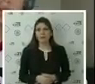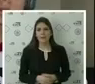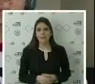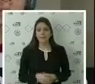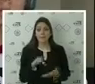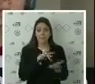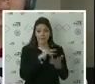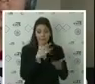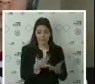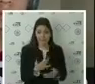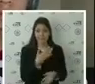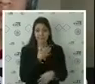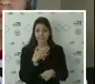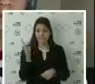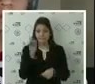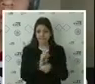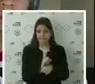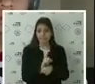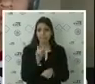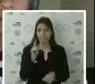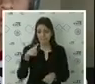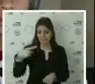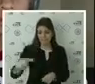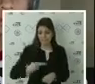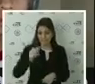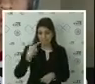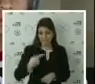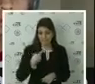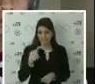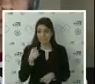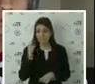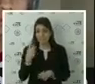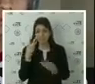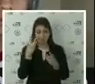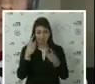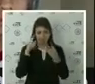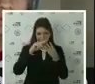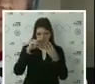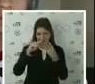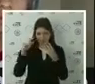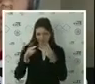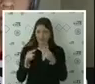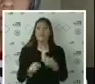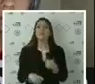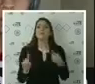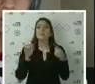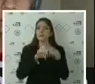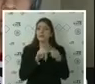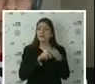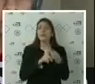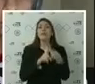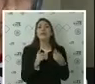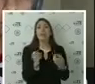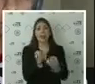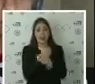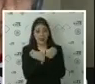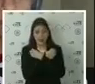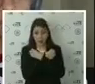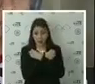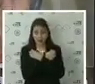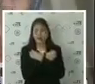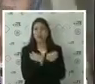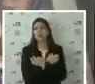días. Sobre la pregunta detonadora en los tres ámbitos, en el primer ámbito, en el ámbito educativo, yo